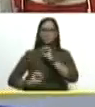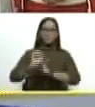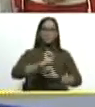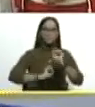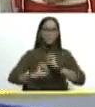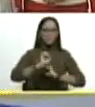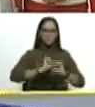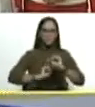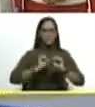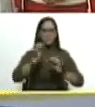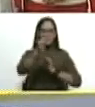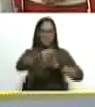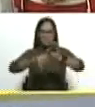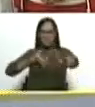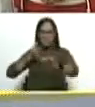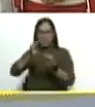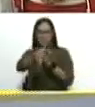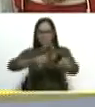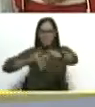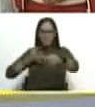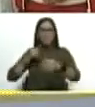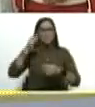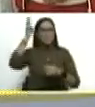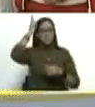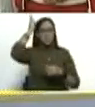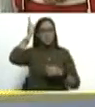las flecheras, los bergantines,